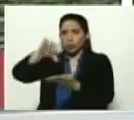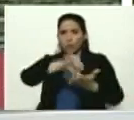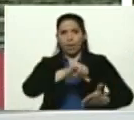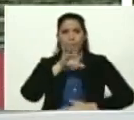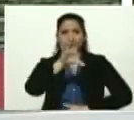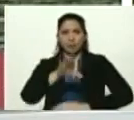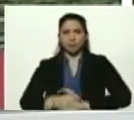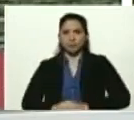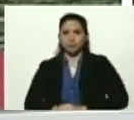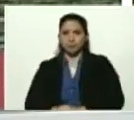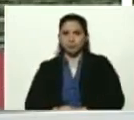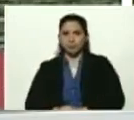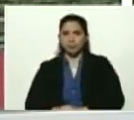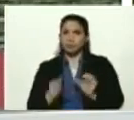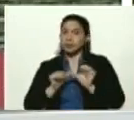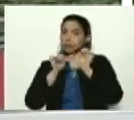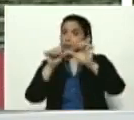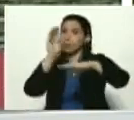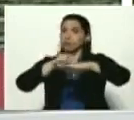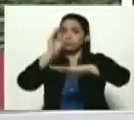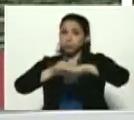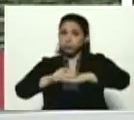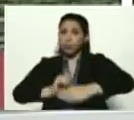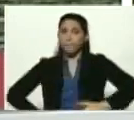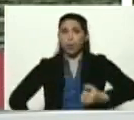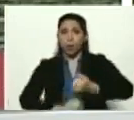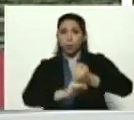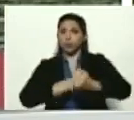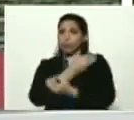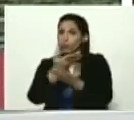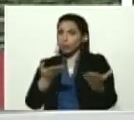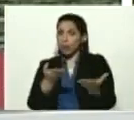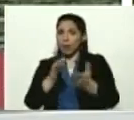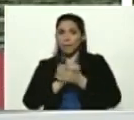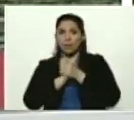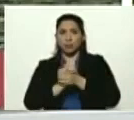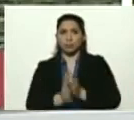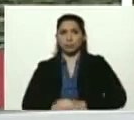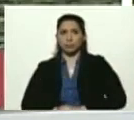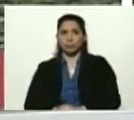país. Sigo pidiendo el apoyo de usted, compatriota.